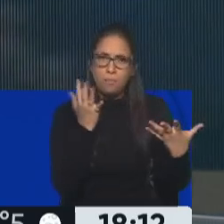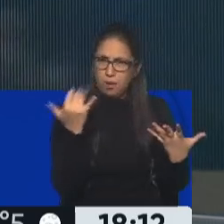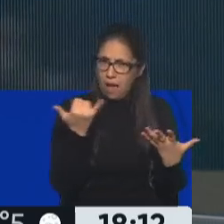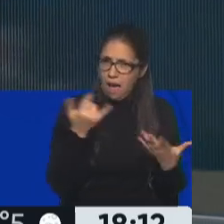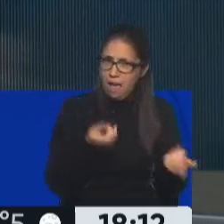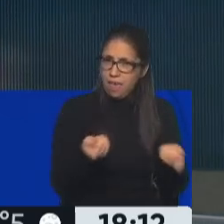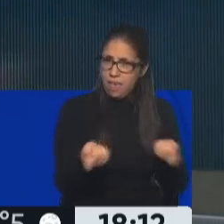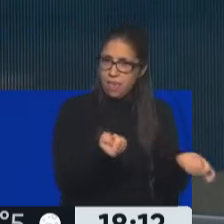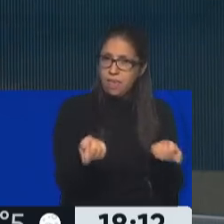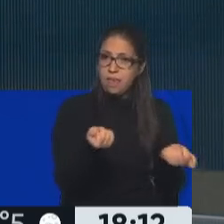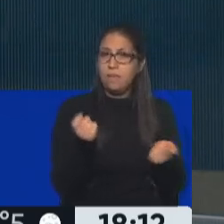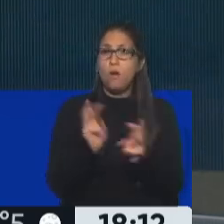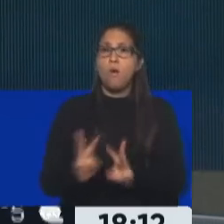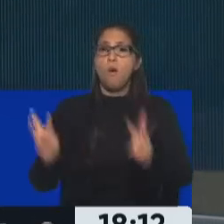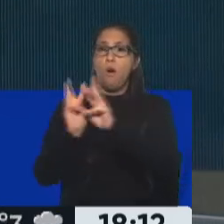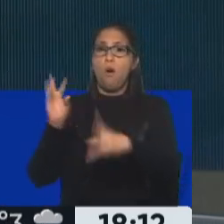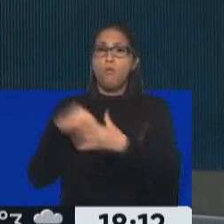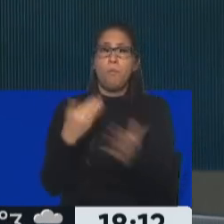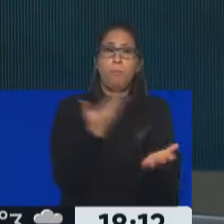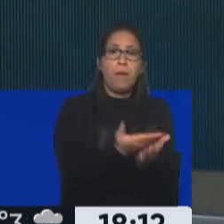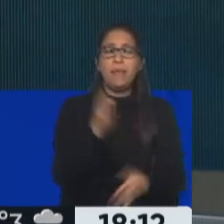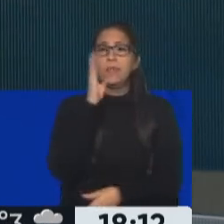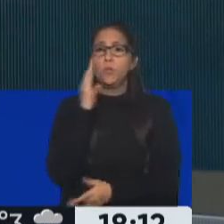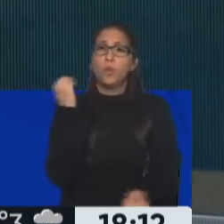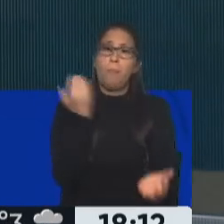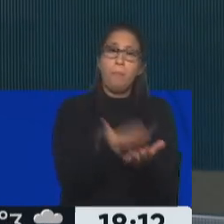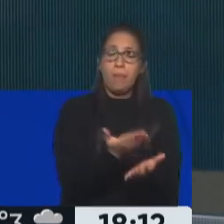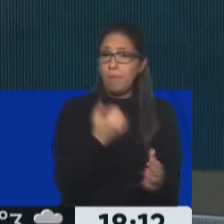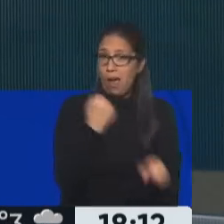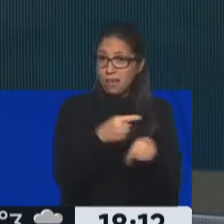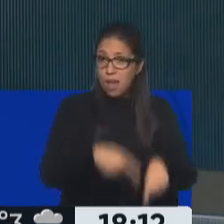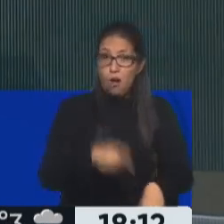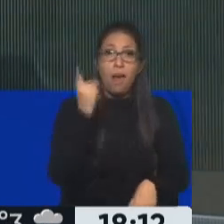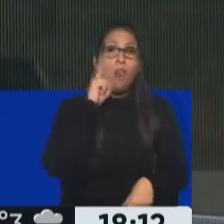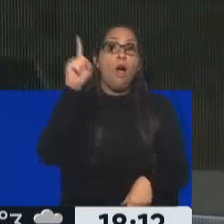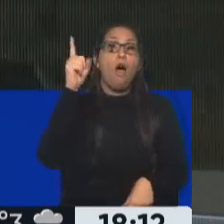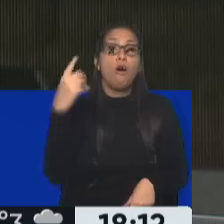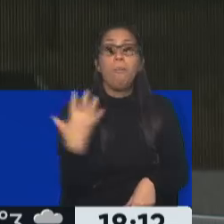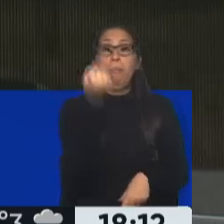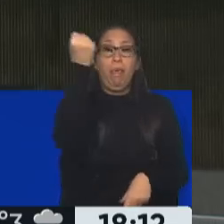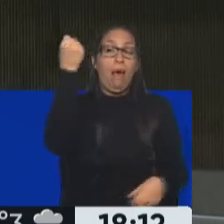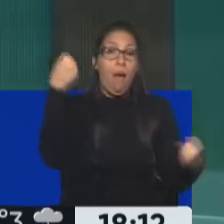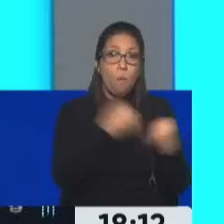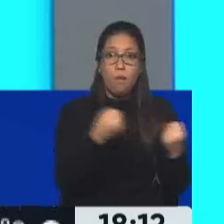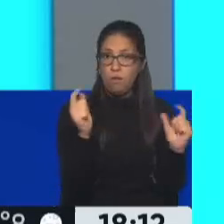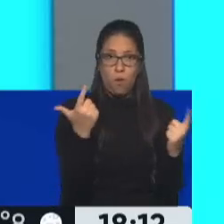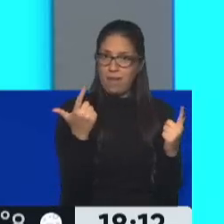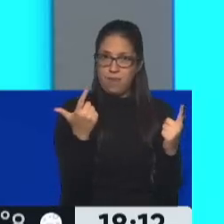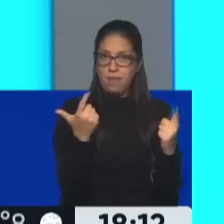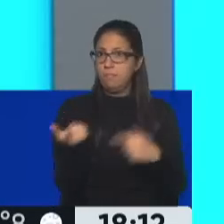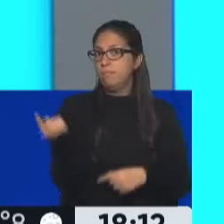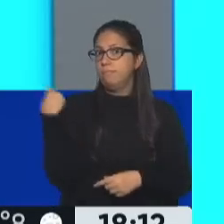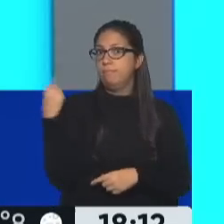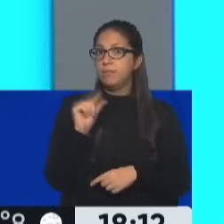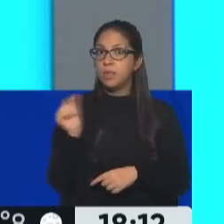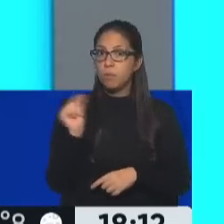de la resolución de Naciones Unidas, pedido a Estados Unidos, pero por el momento no se han puesto de acuerdo, ¿verdad? No, Pablo, y de hecho en las últimas